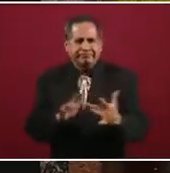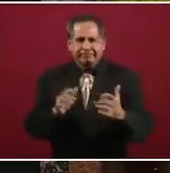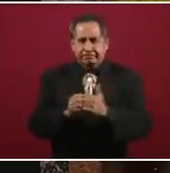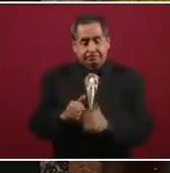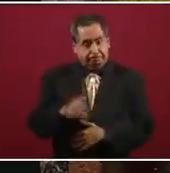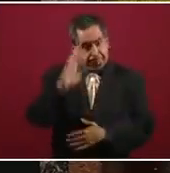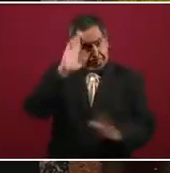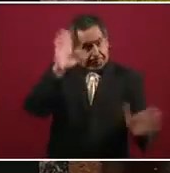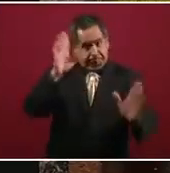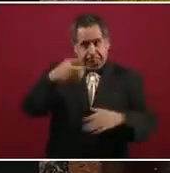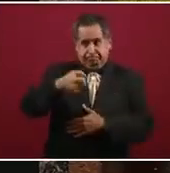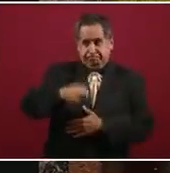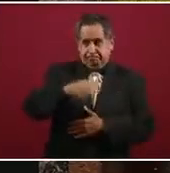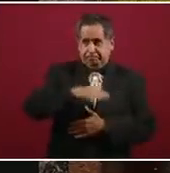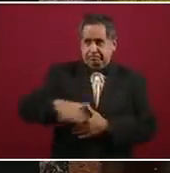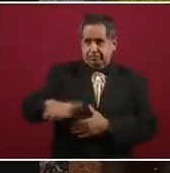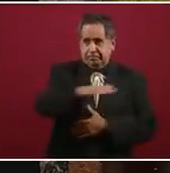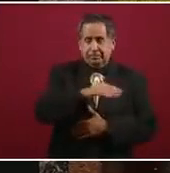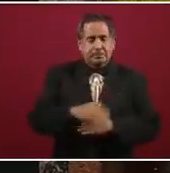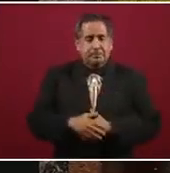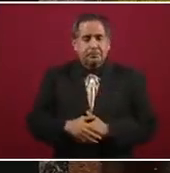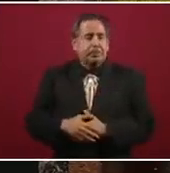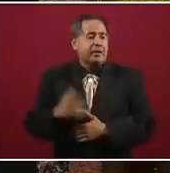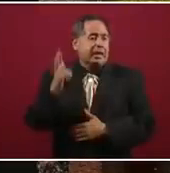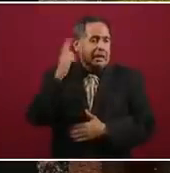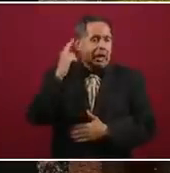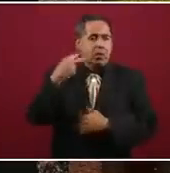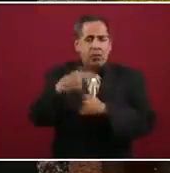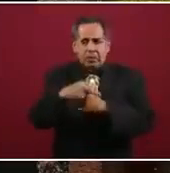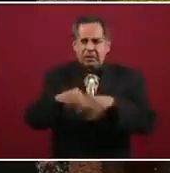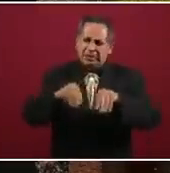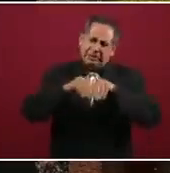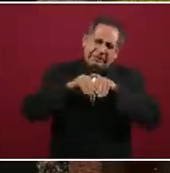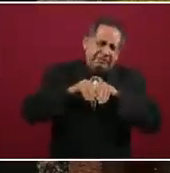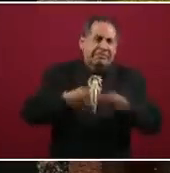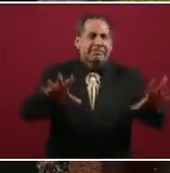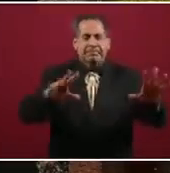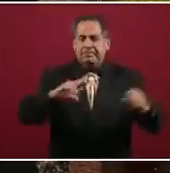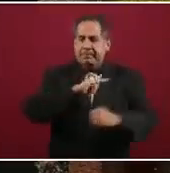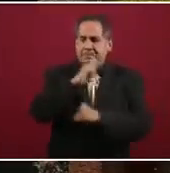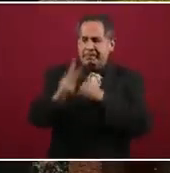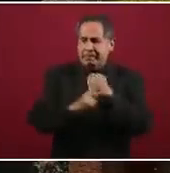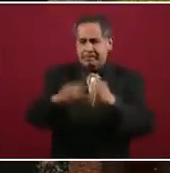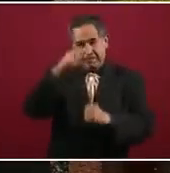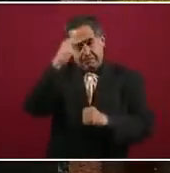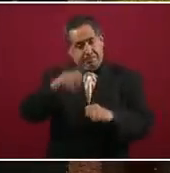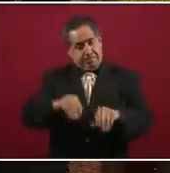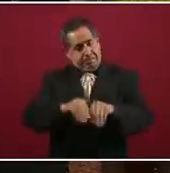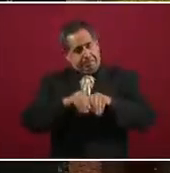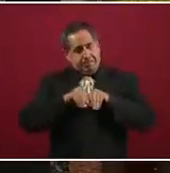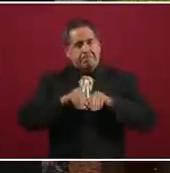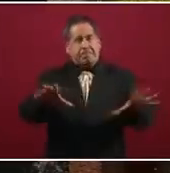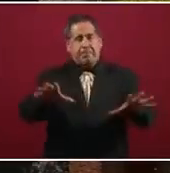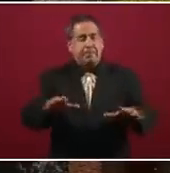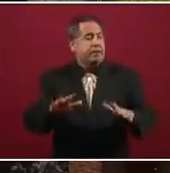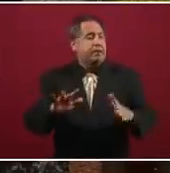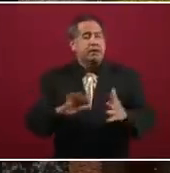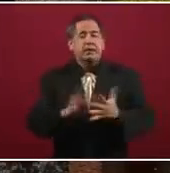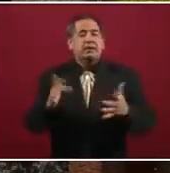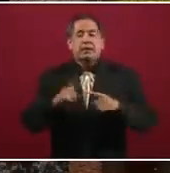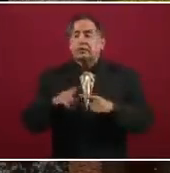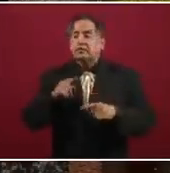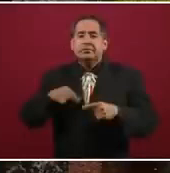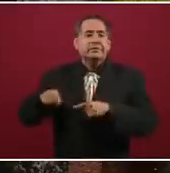saludo a nuestros y nuestras radioescuchas y televidentes en todo el país y cuya señal llega gracias a los diversos